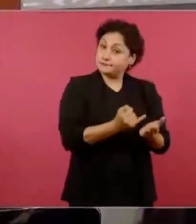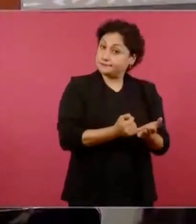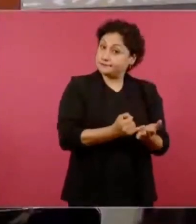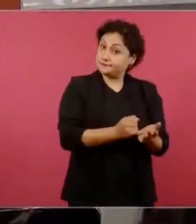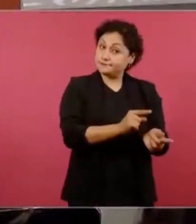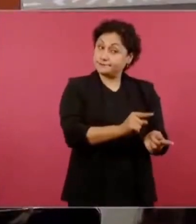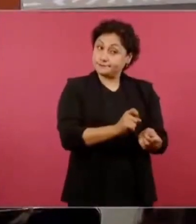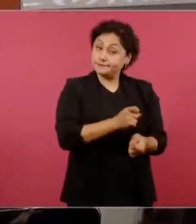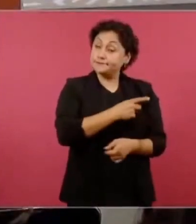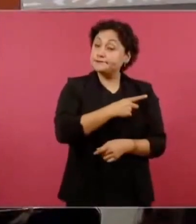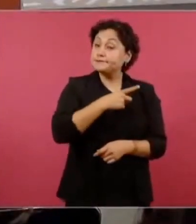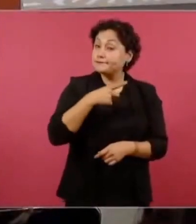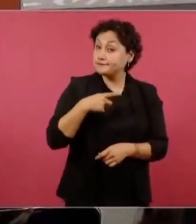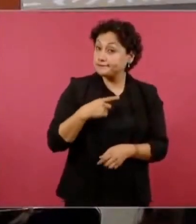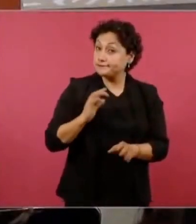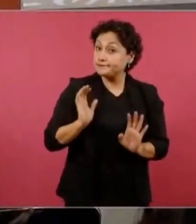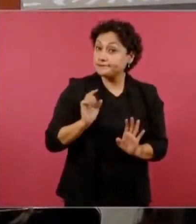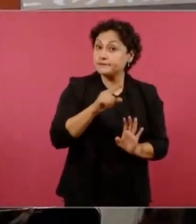empezaron a devolver